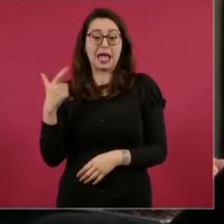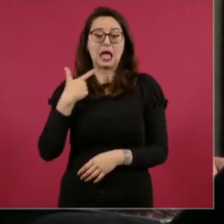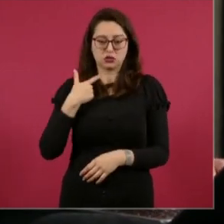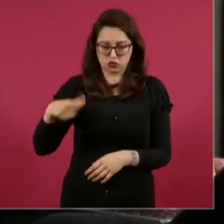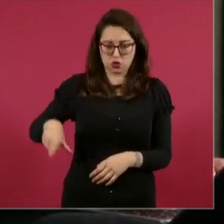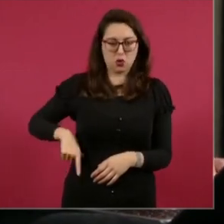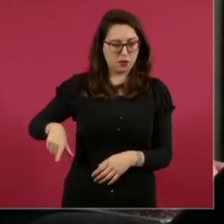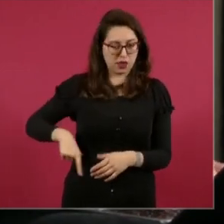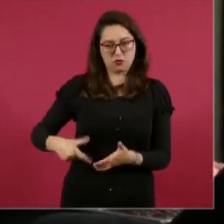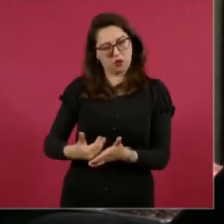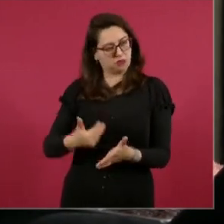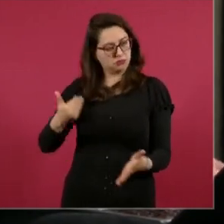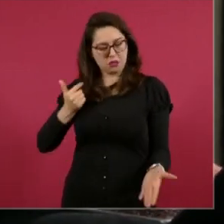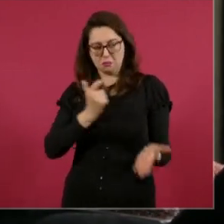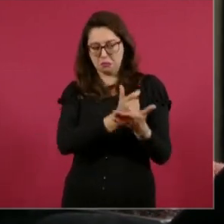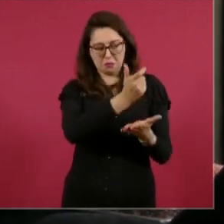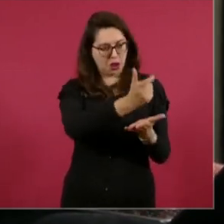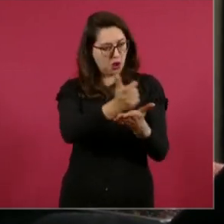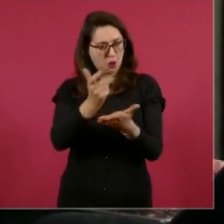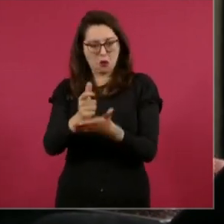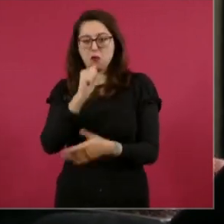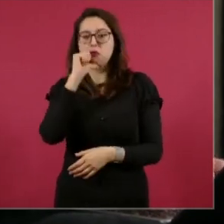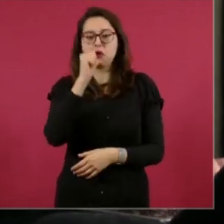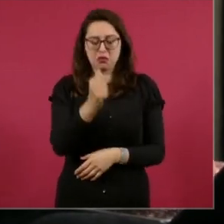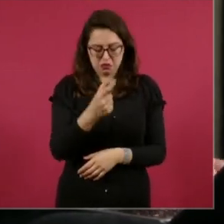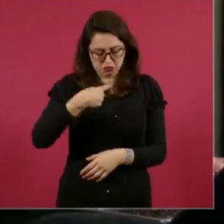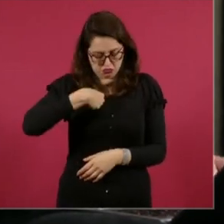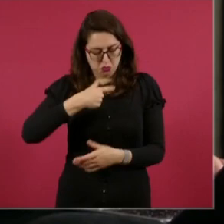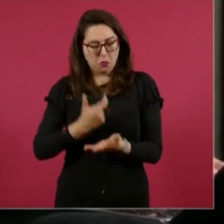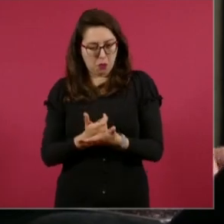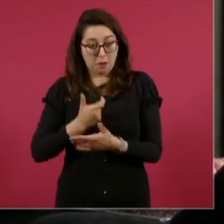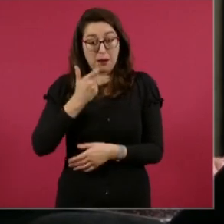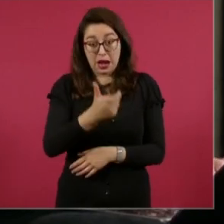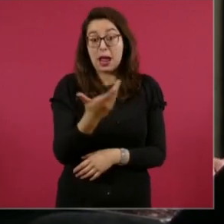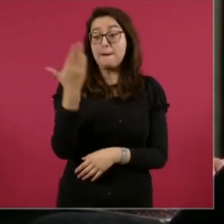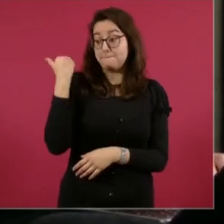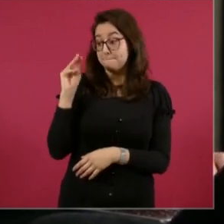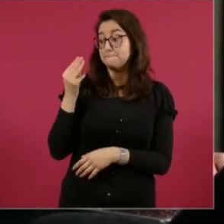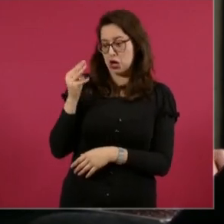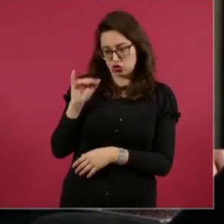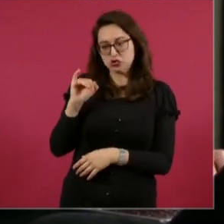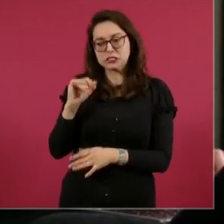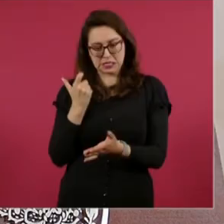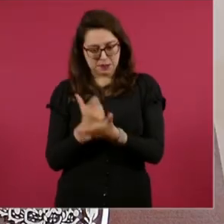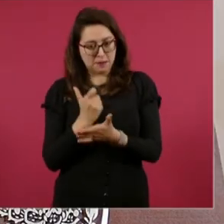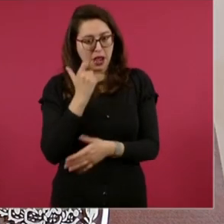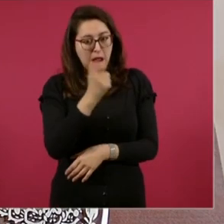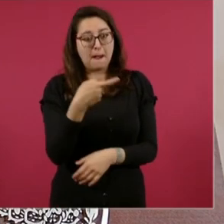Incluso en mayo pasado se les dio un primer pago. Pero bueno, para este segundo pago